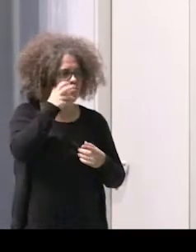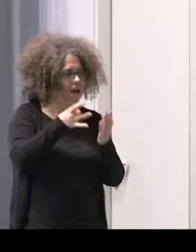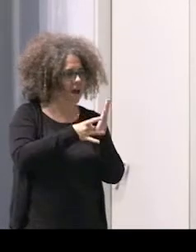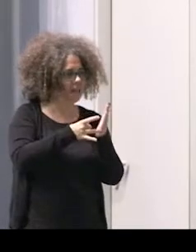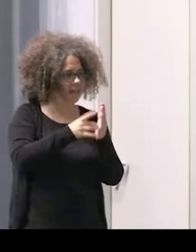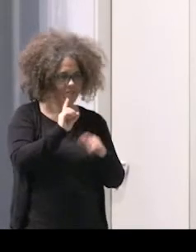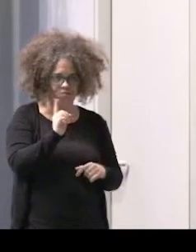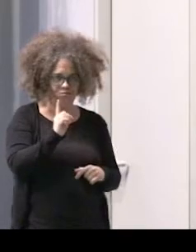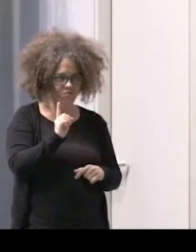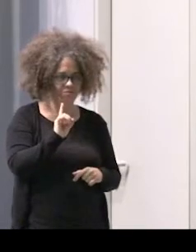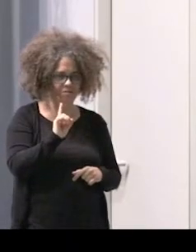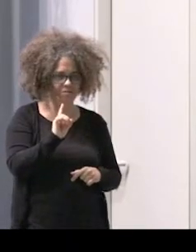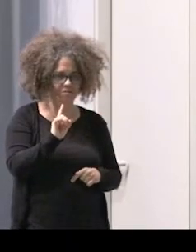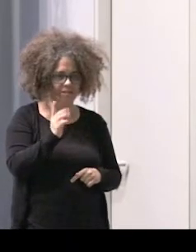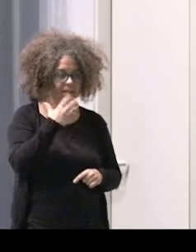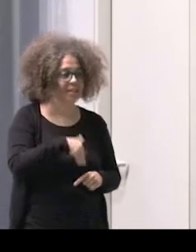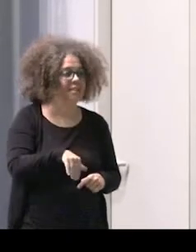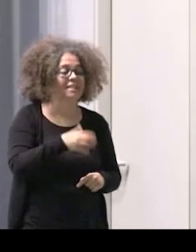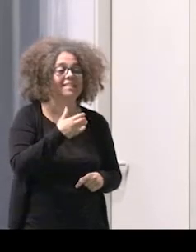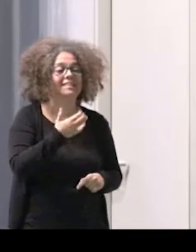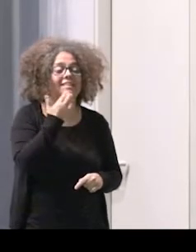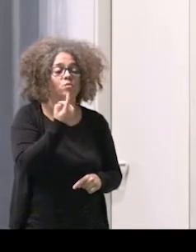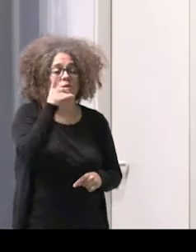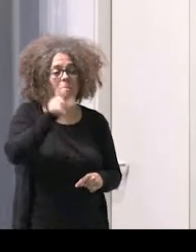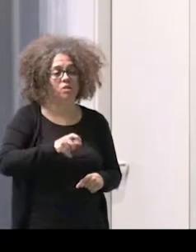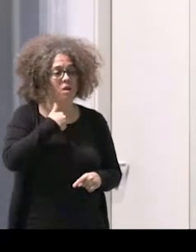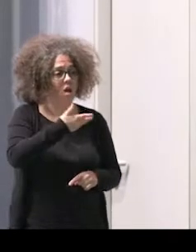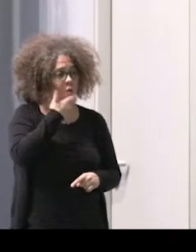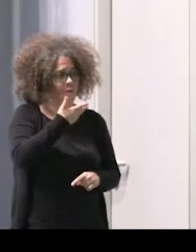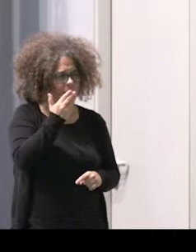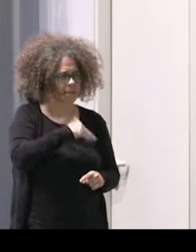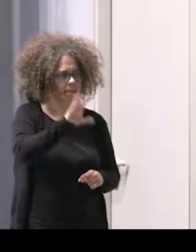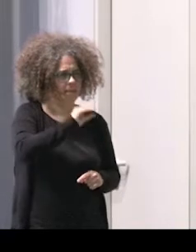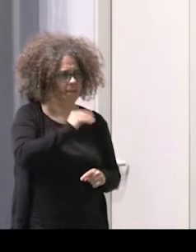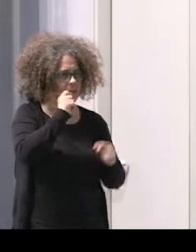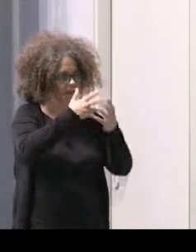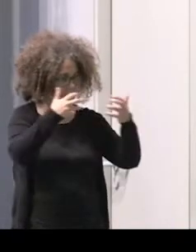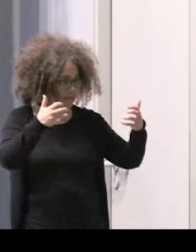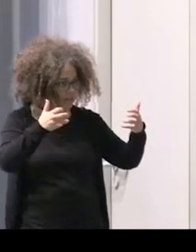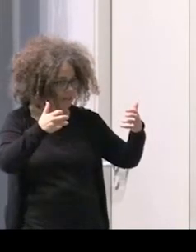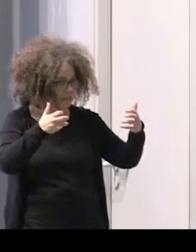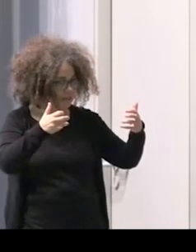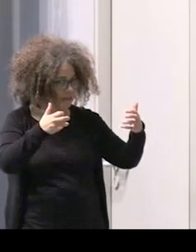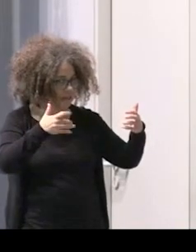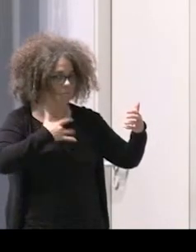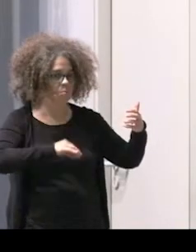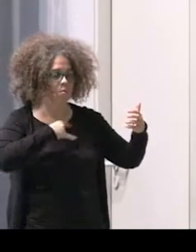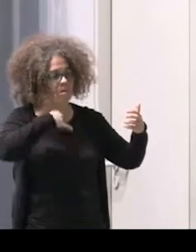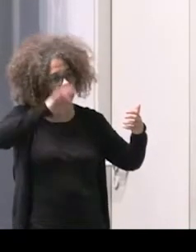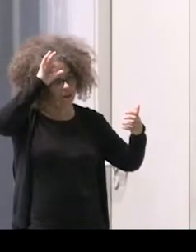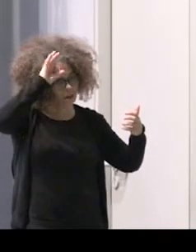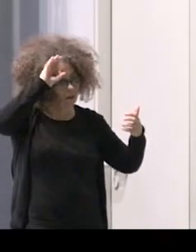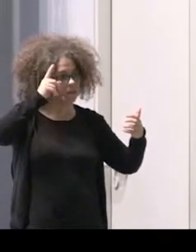calidad de sonido, sino que si una persona normoyente entiende la frase que les voy a poner, la persona con el